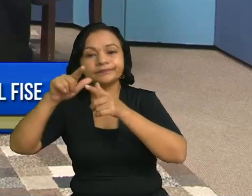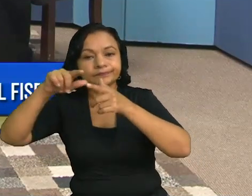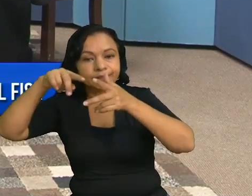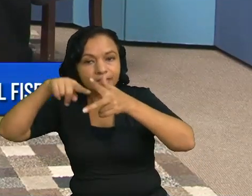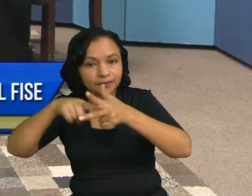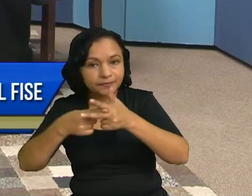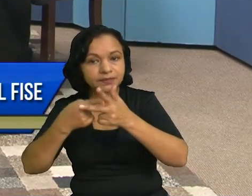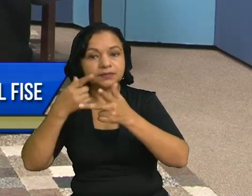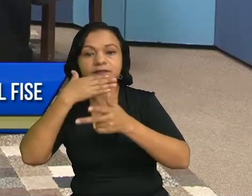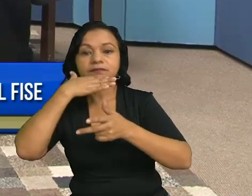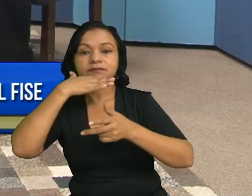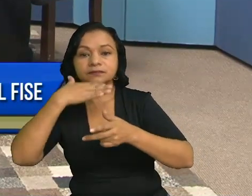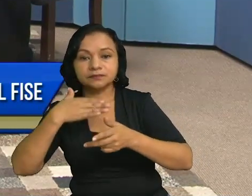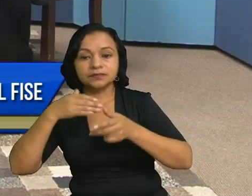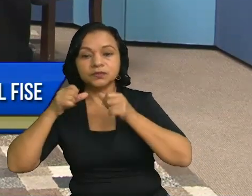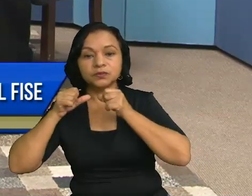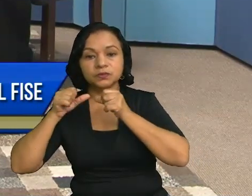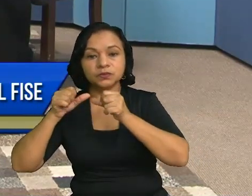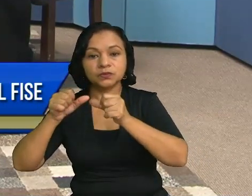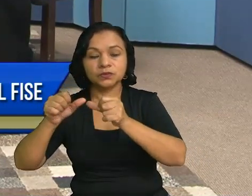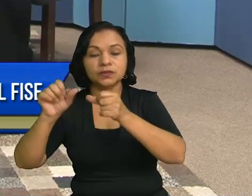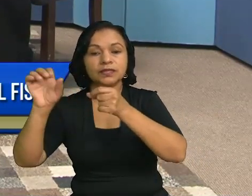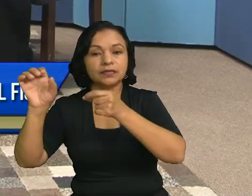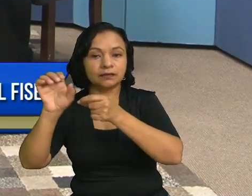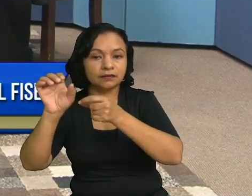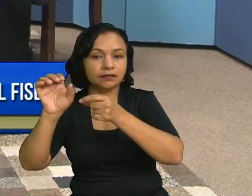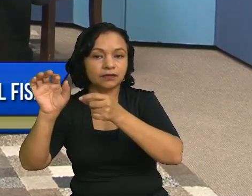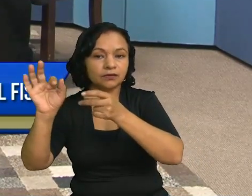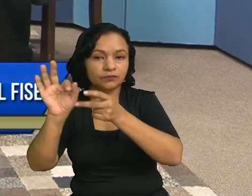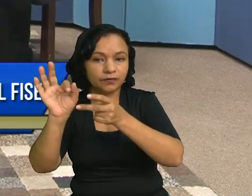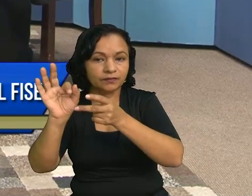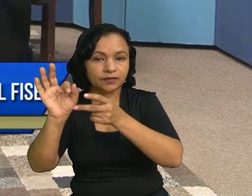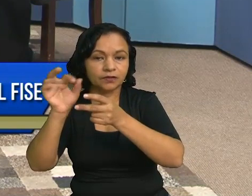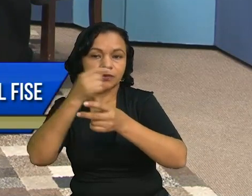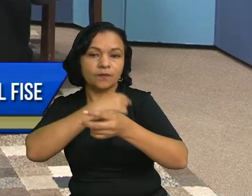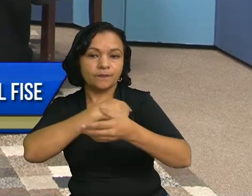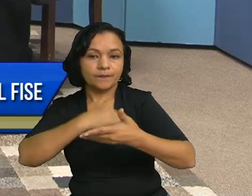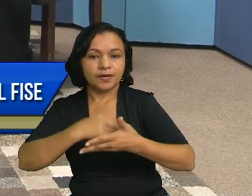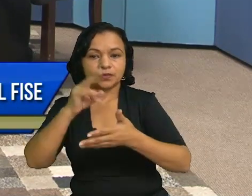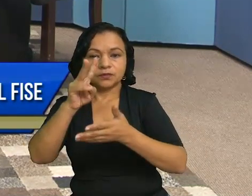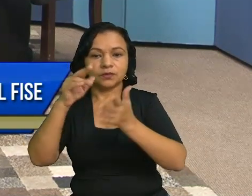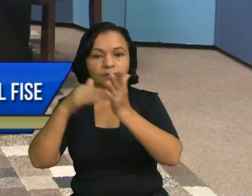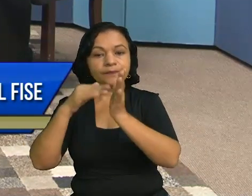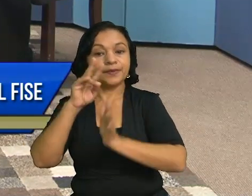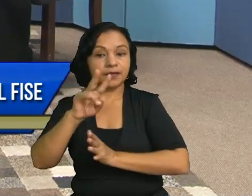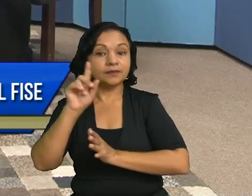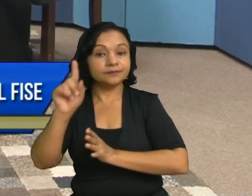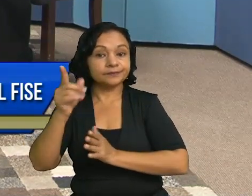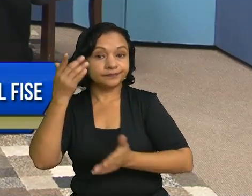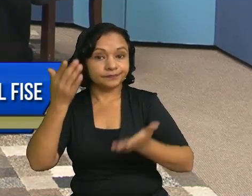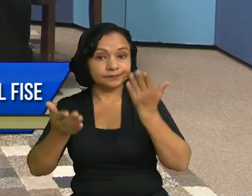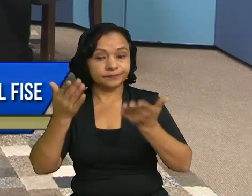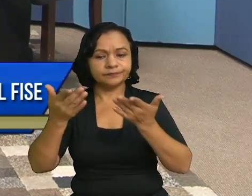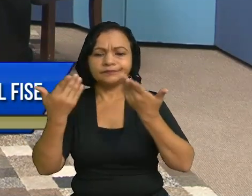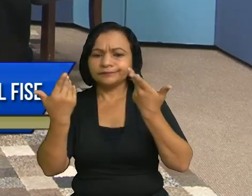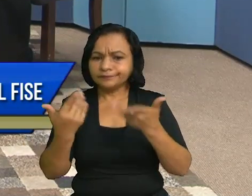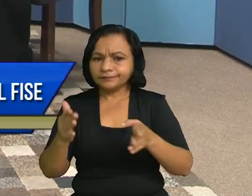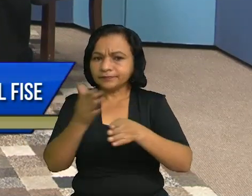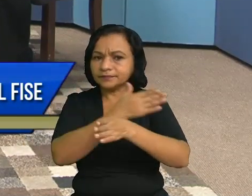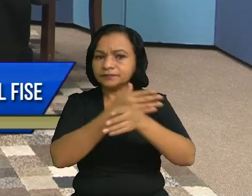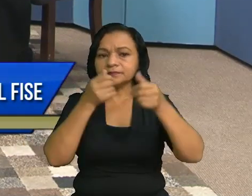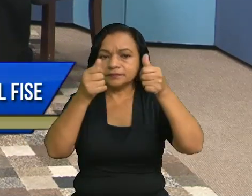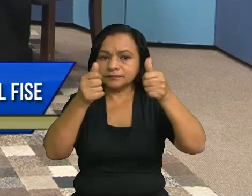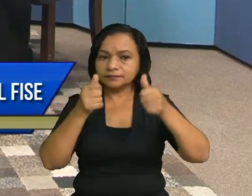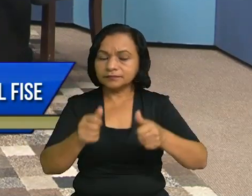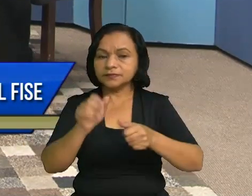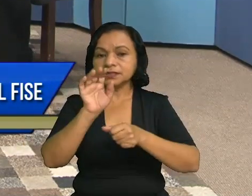van a tener continuidad en el en el primer trimestre del próximo año nosotros aquí lo habíamos denunciado nosotros teníamos